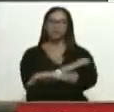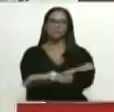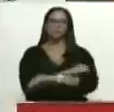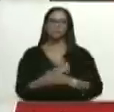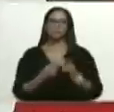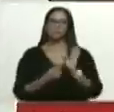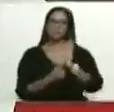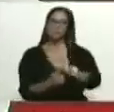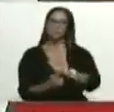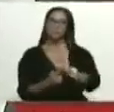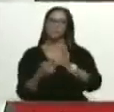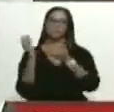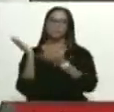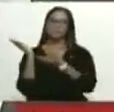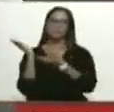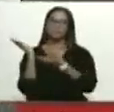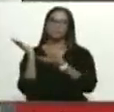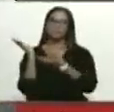las manifestaciones, salía el ejército.